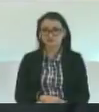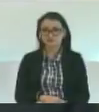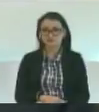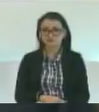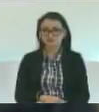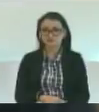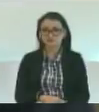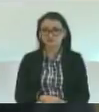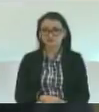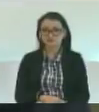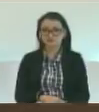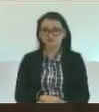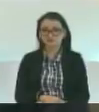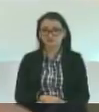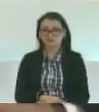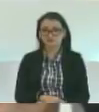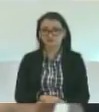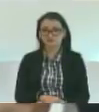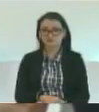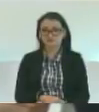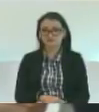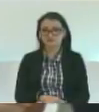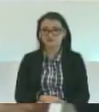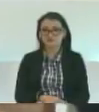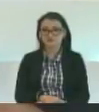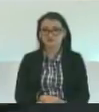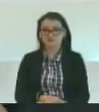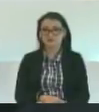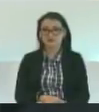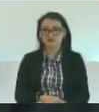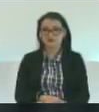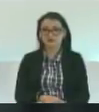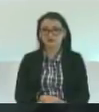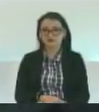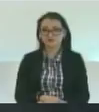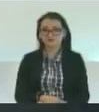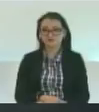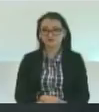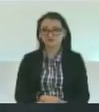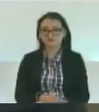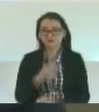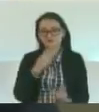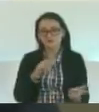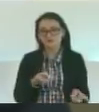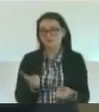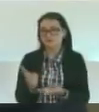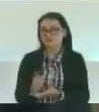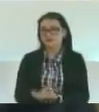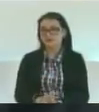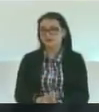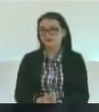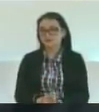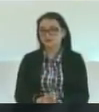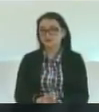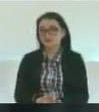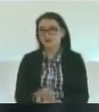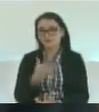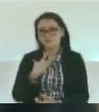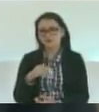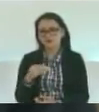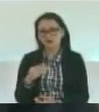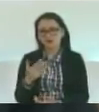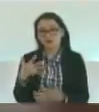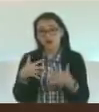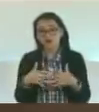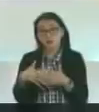Señor presidente, Corea... Bienvenido. ¿Tú vienes de Estados Unidos? Sí. Bienvenido. Gracias. Señor presidente, Corea del